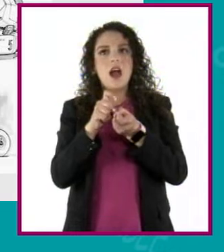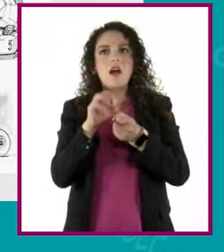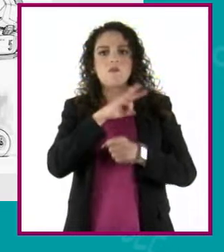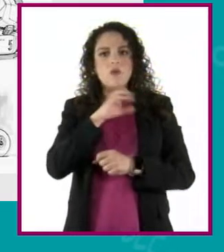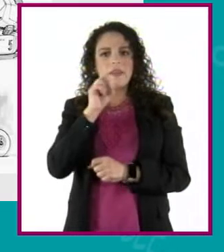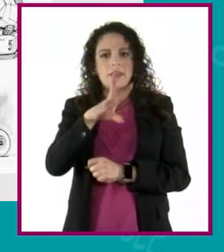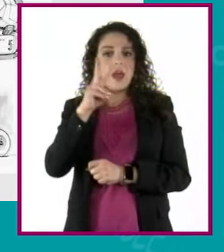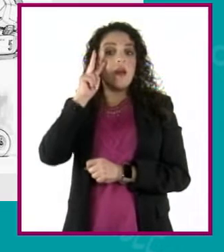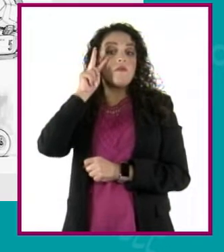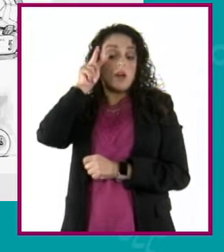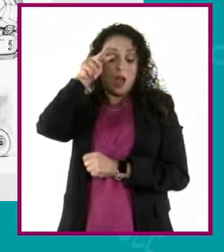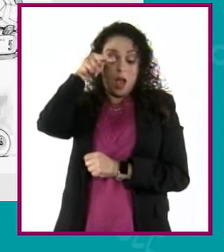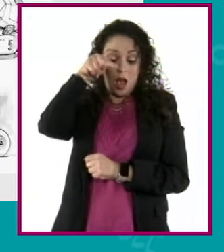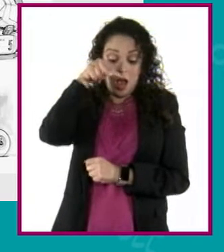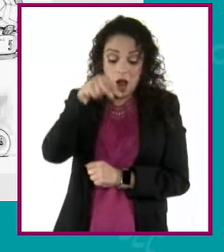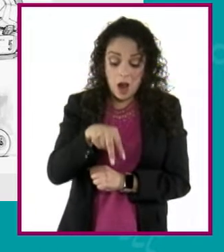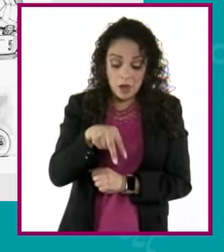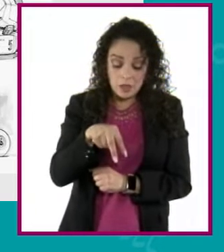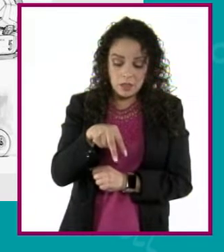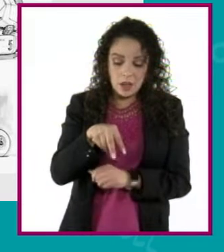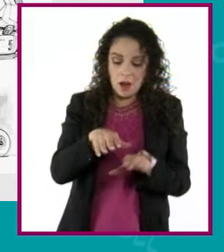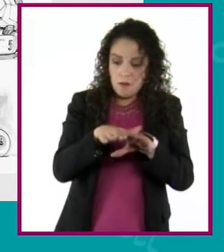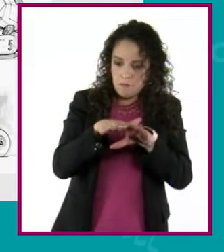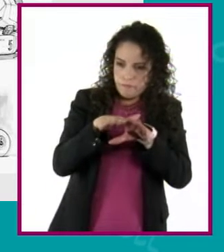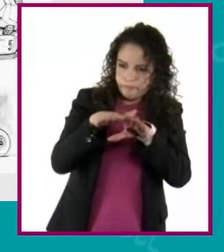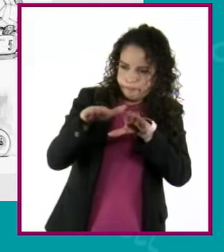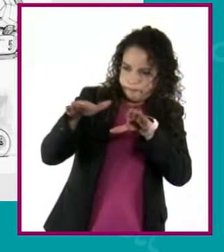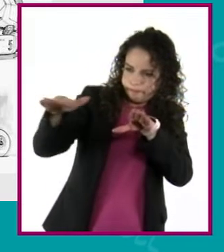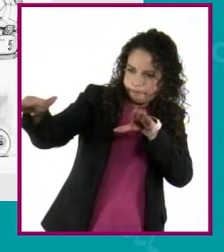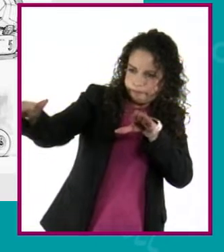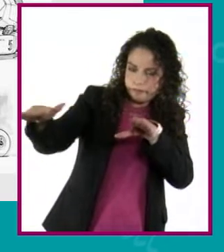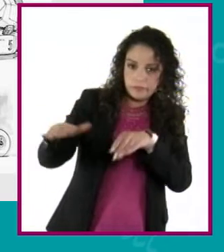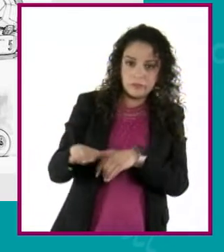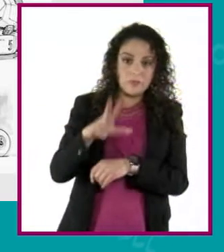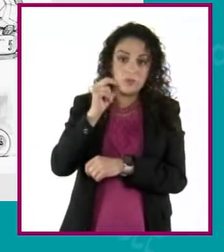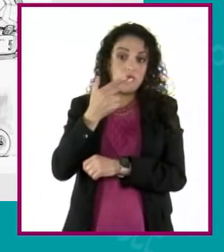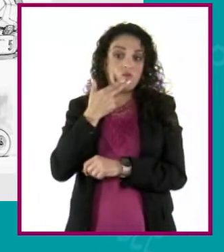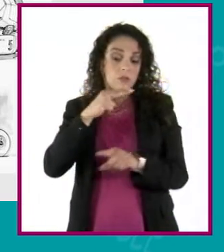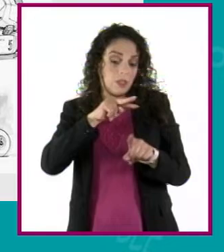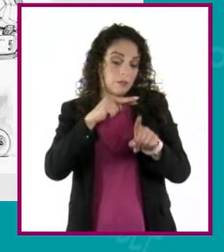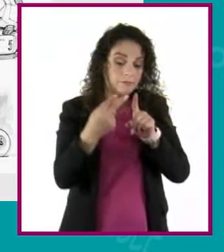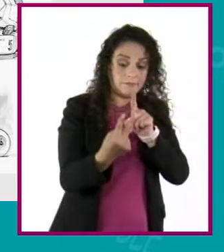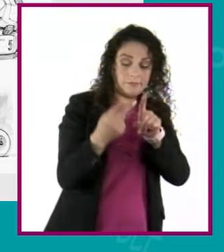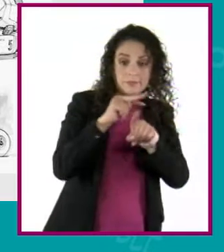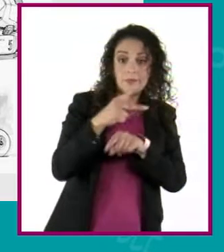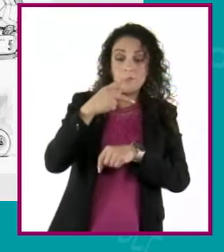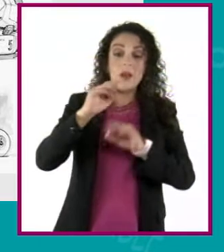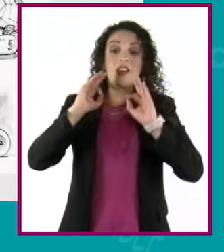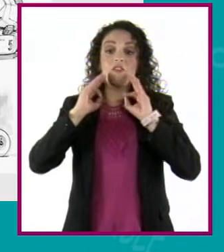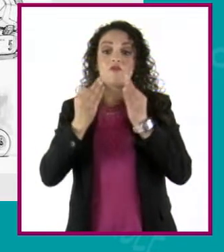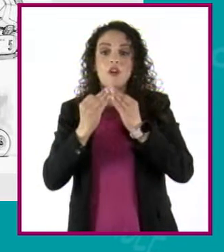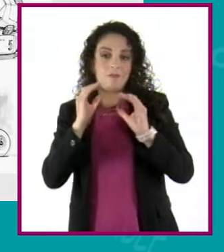arriba y acostadas. La perspectiva no se utilizaba, pero era una forma de comunicación.